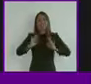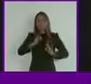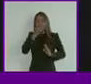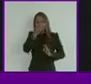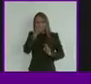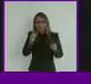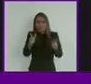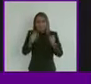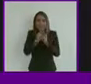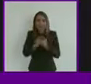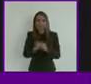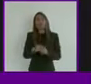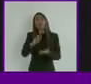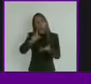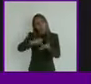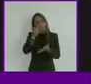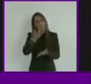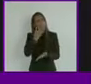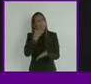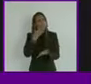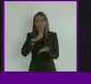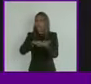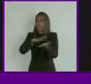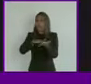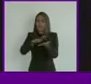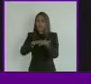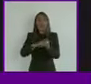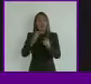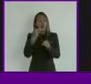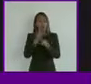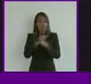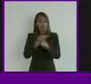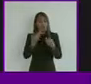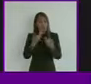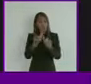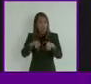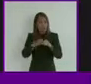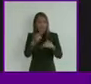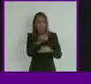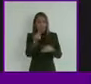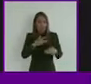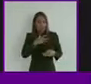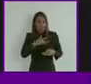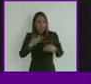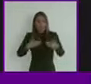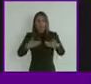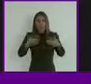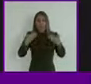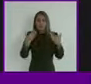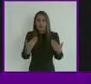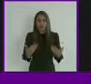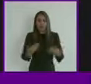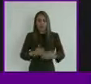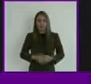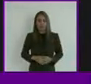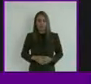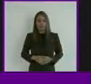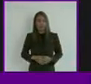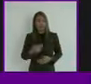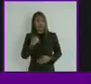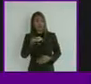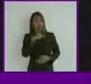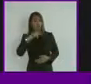felicitarlos, que lo haré otra vez al final del momento, porque me parece que es muy importante darles confianza, ¿saben? ustedes tienen algo que no podemos robarles